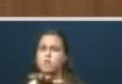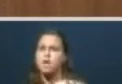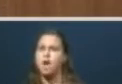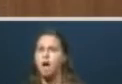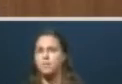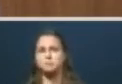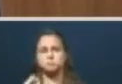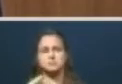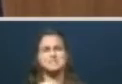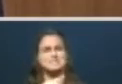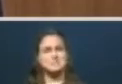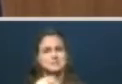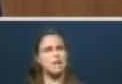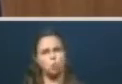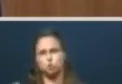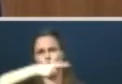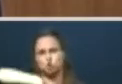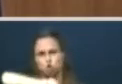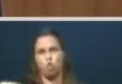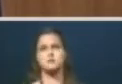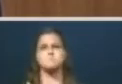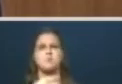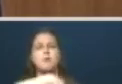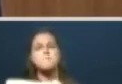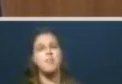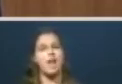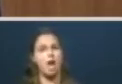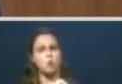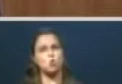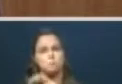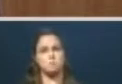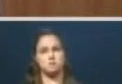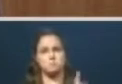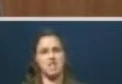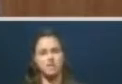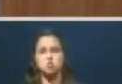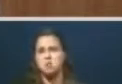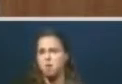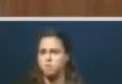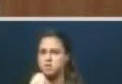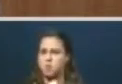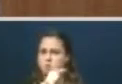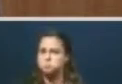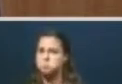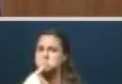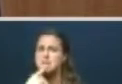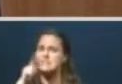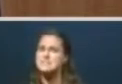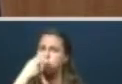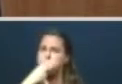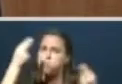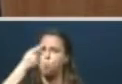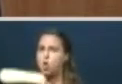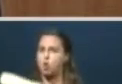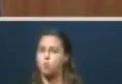de salud un modelo dirigido a facilitar autonomía y capacidad de decisión a los profesionales clínicos partiendo del carácter público de nuestros centros